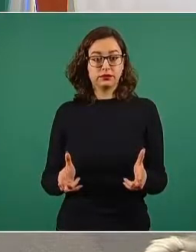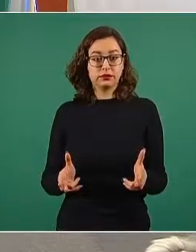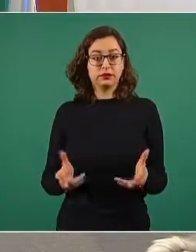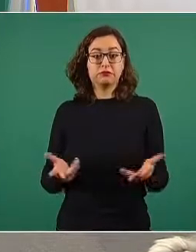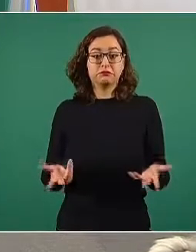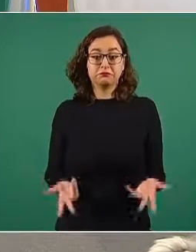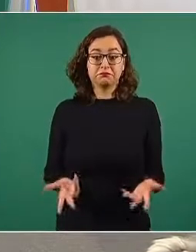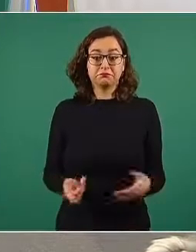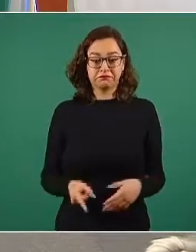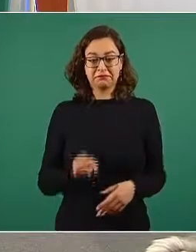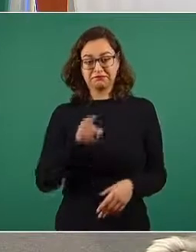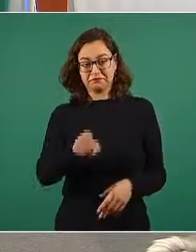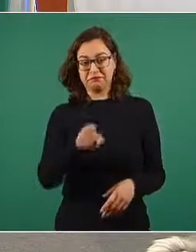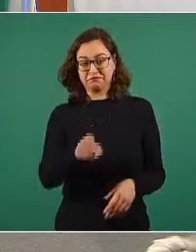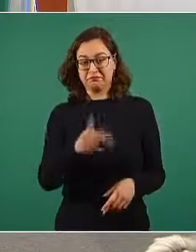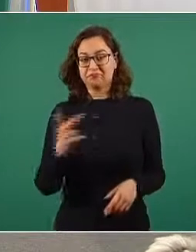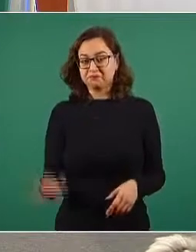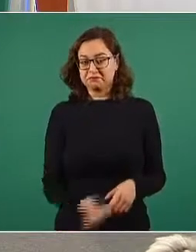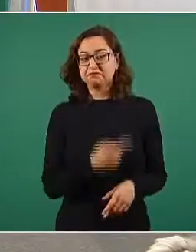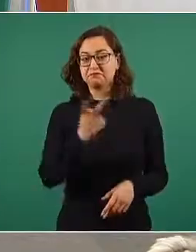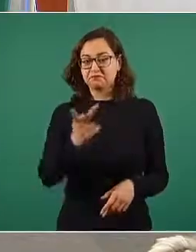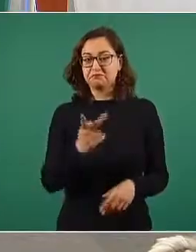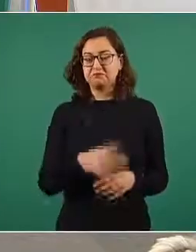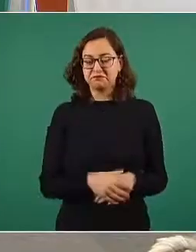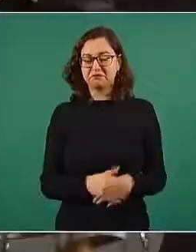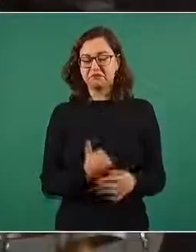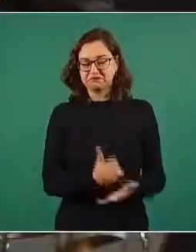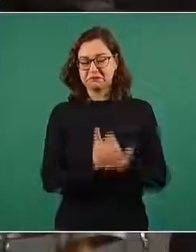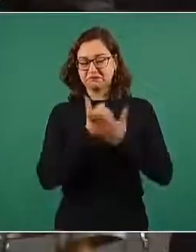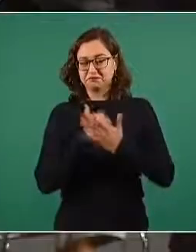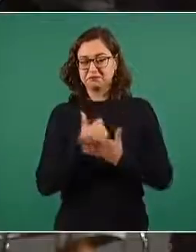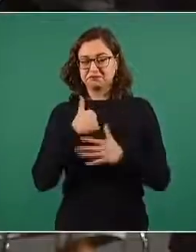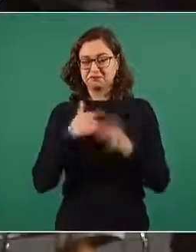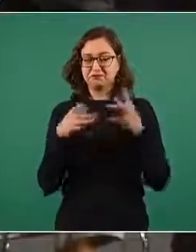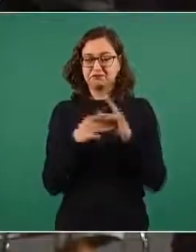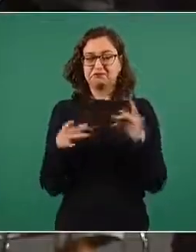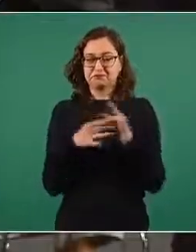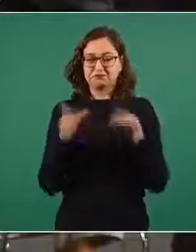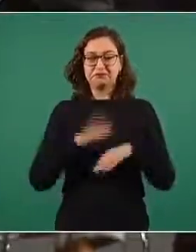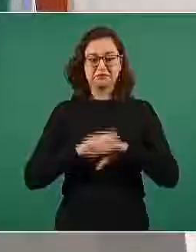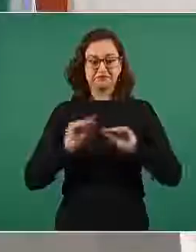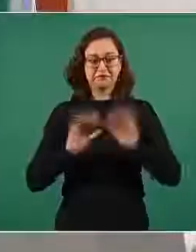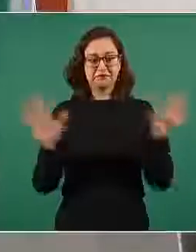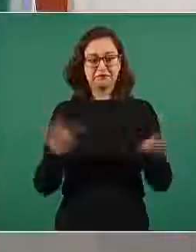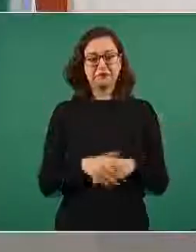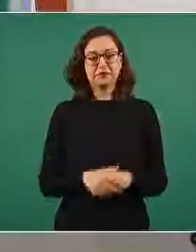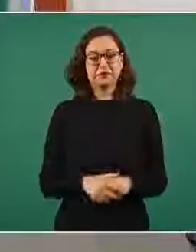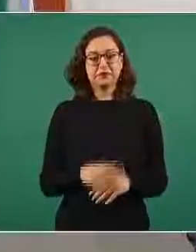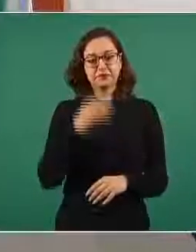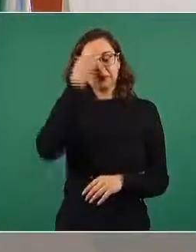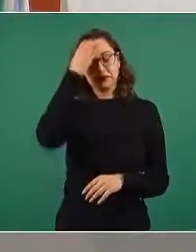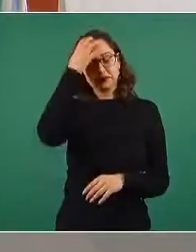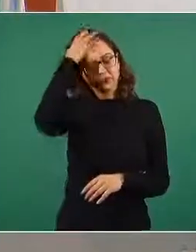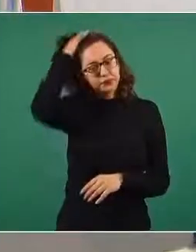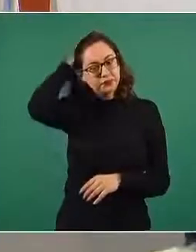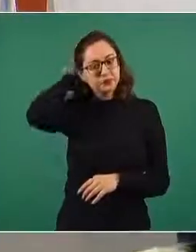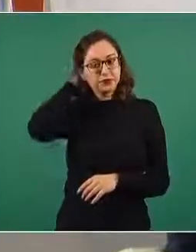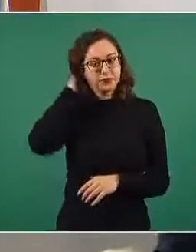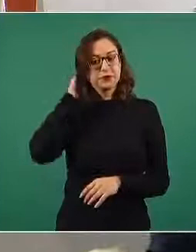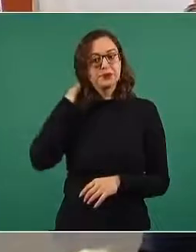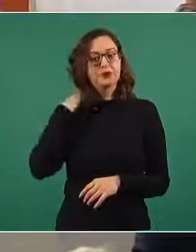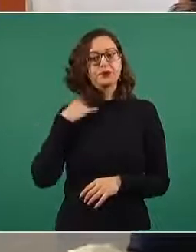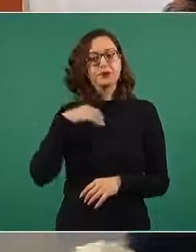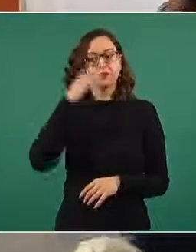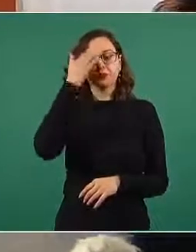Tu pregunta me ayudó para explicar más. Gracias, presidente. Y aunado